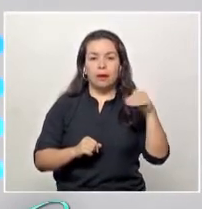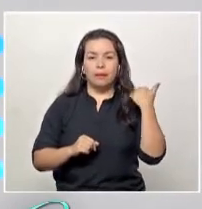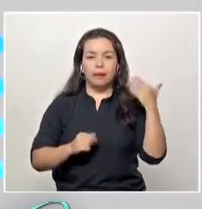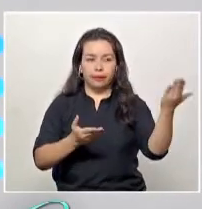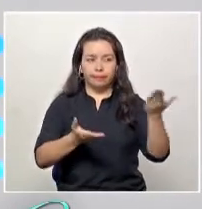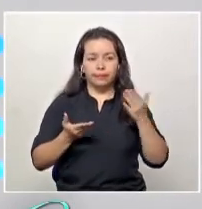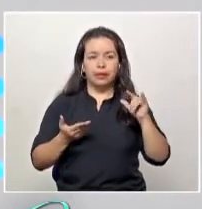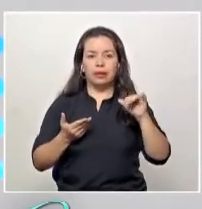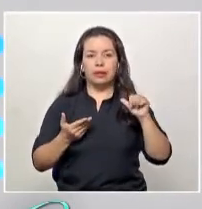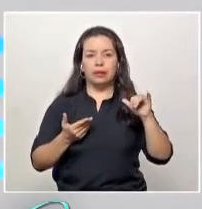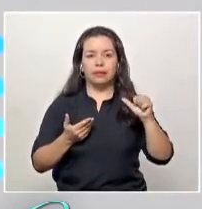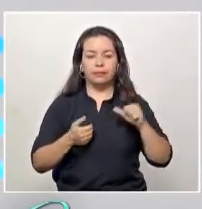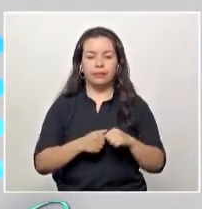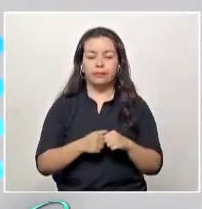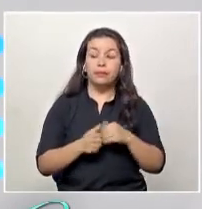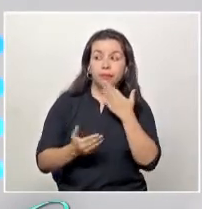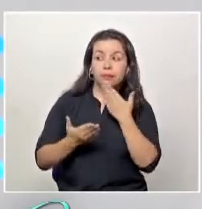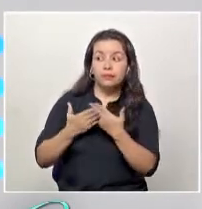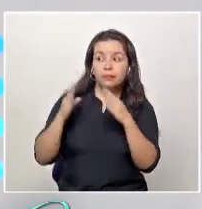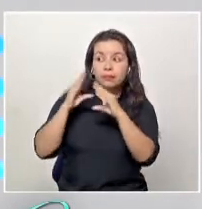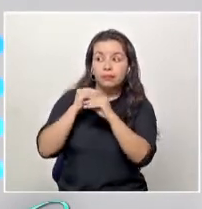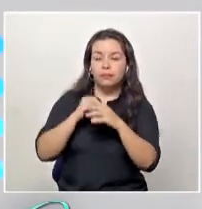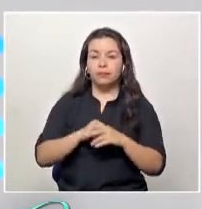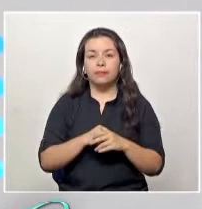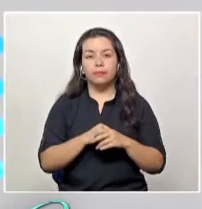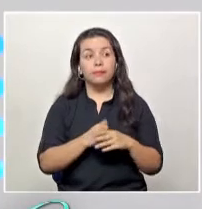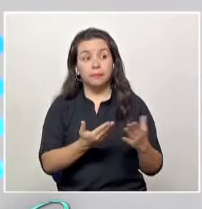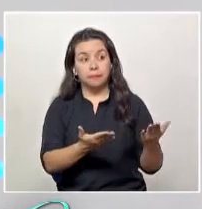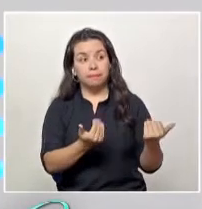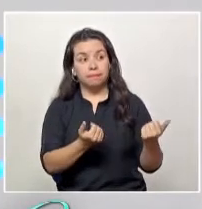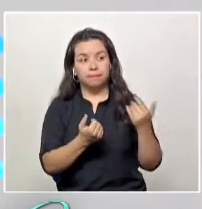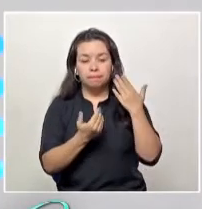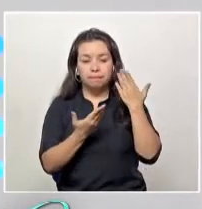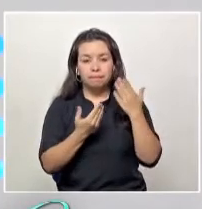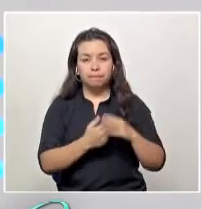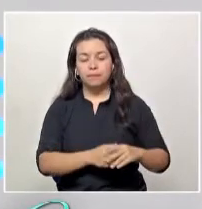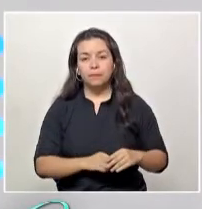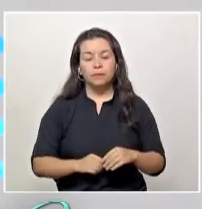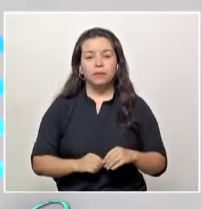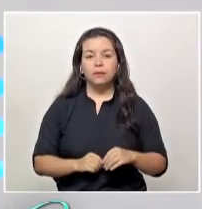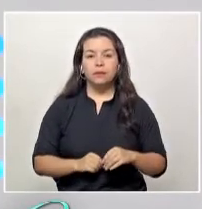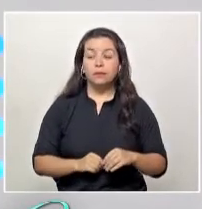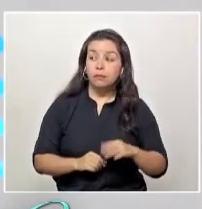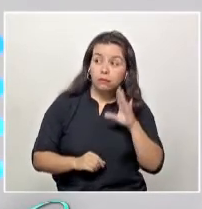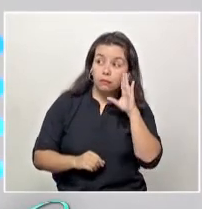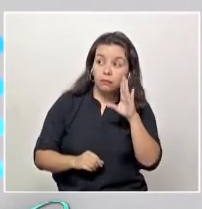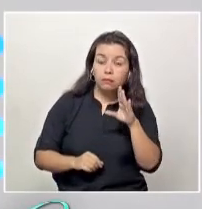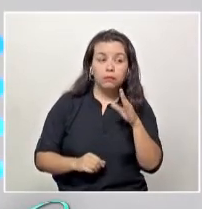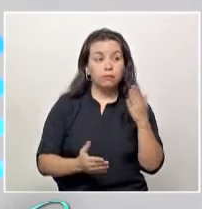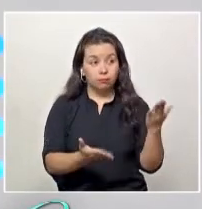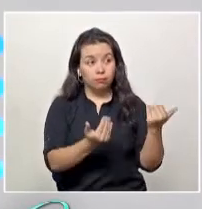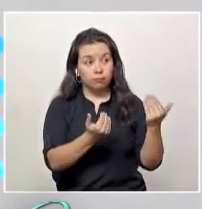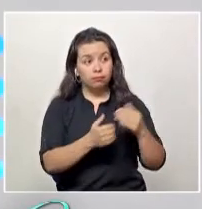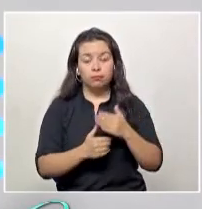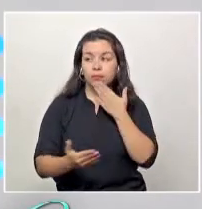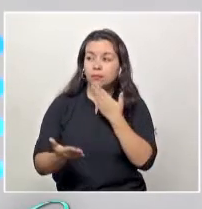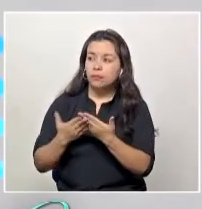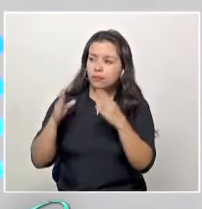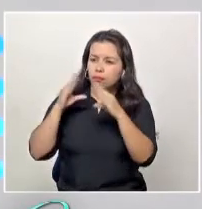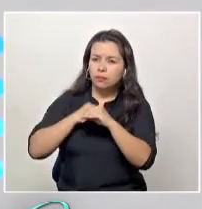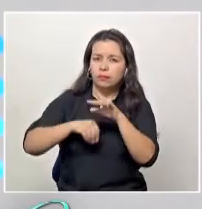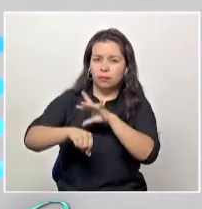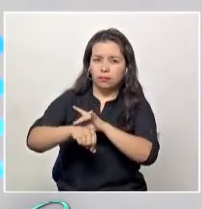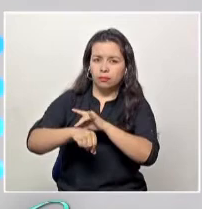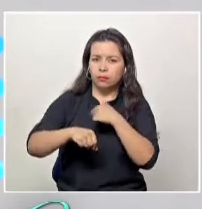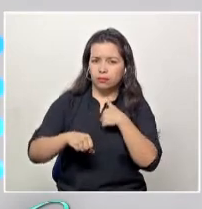Lilia, adelante. Sí, buenas noches. Buenas noches. La escuchamos. ¿Aló? La escuchamos. Buenas noches, doctor